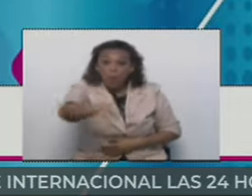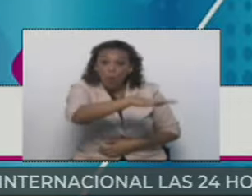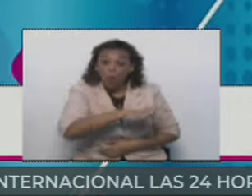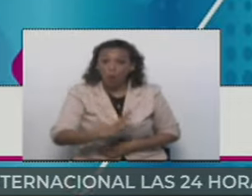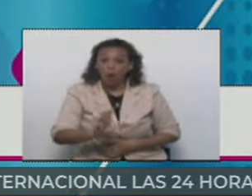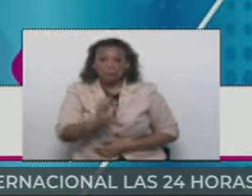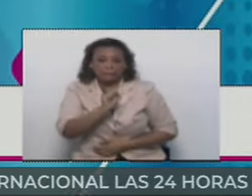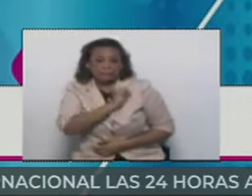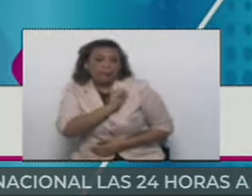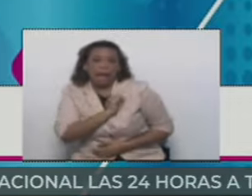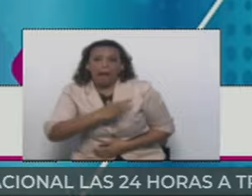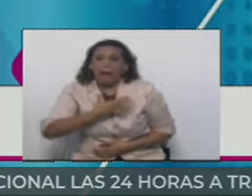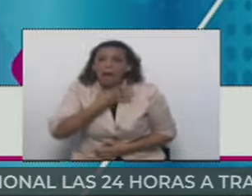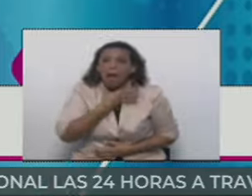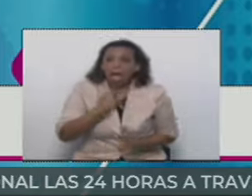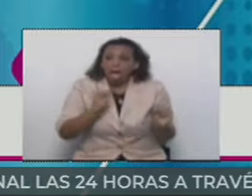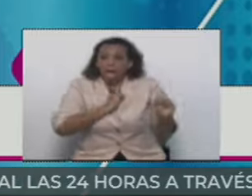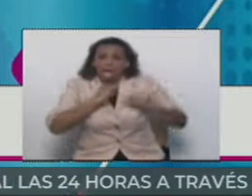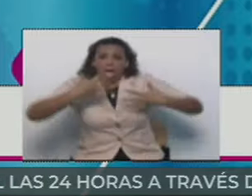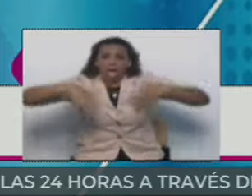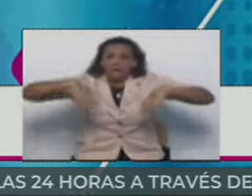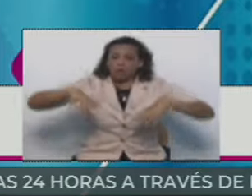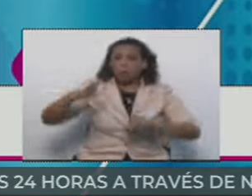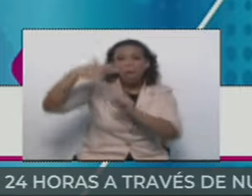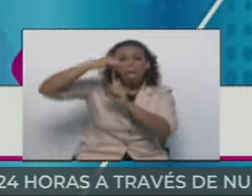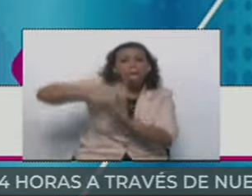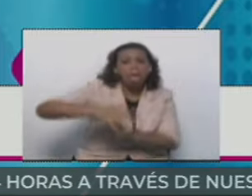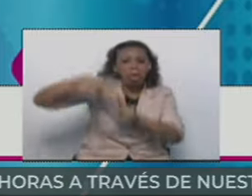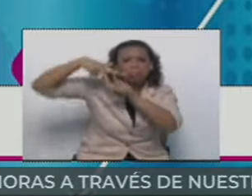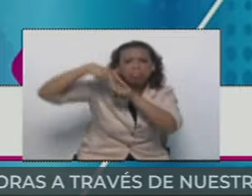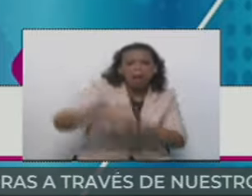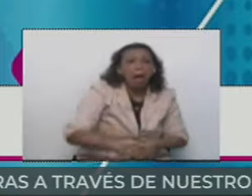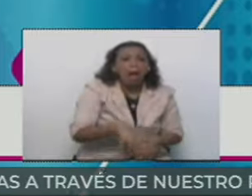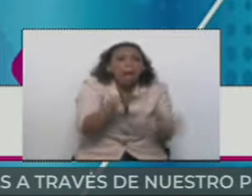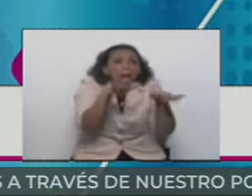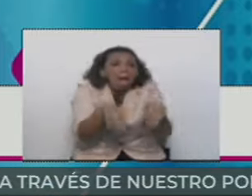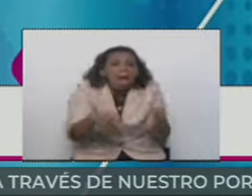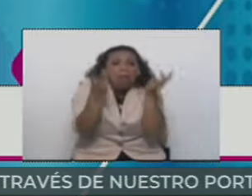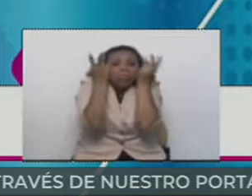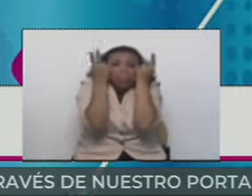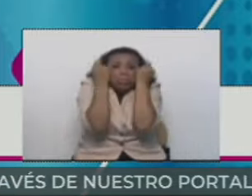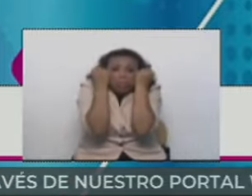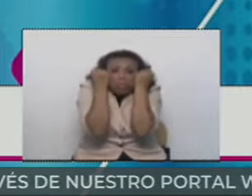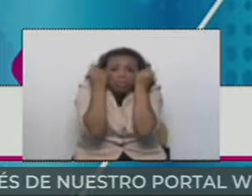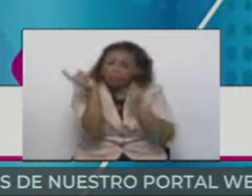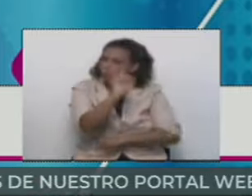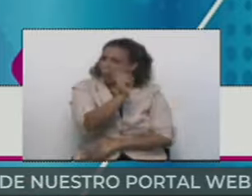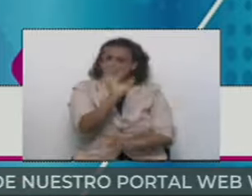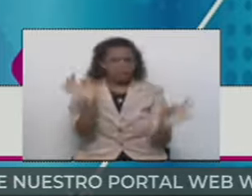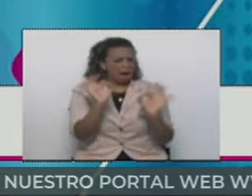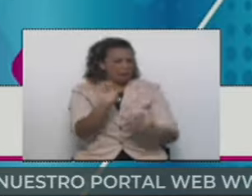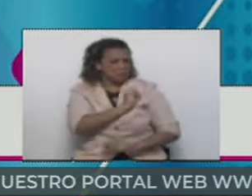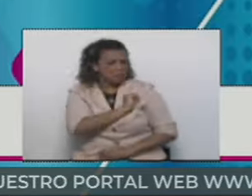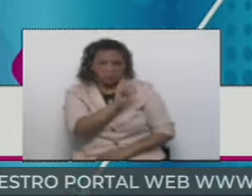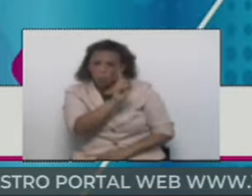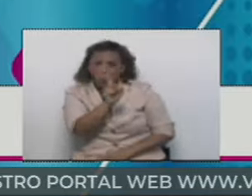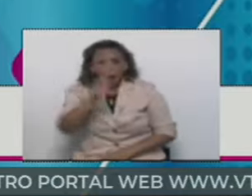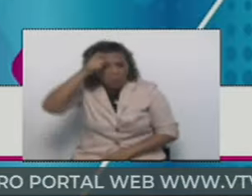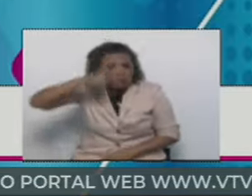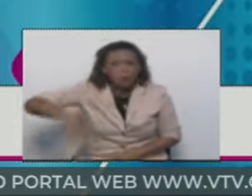cobarde, nuestro pueblo no es un pueblo sumiso, que se va a atemorizar, ¿no? Nuestro pueblo